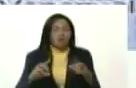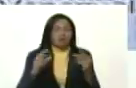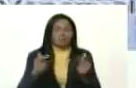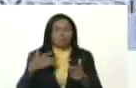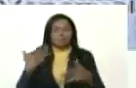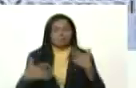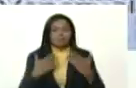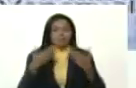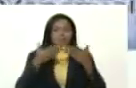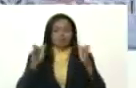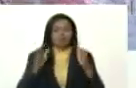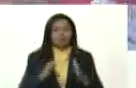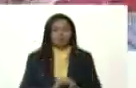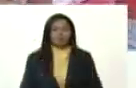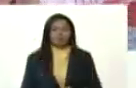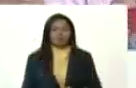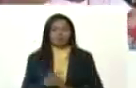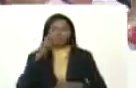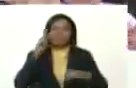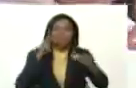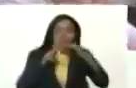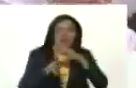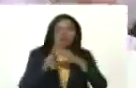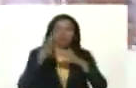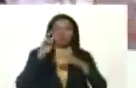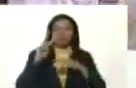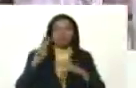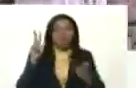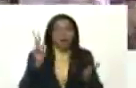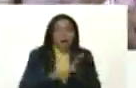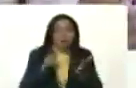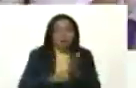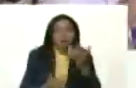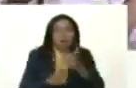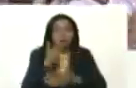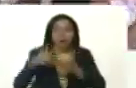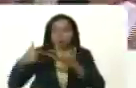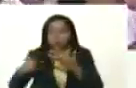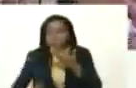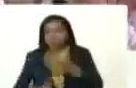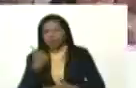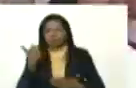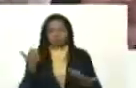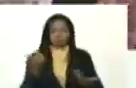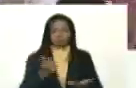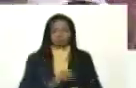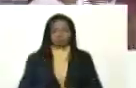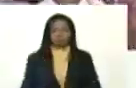públicos, visualizarlo, aprobar nuevos recursos,